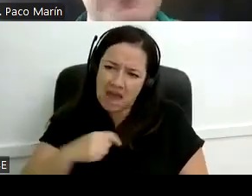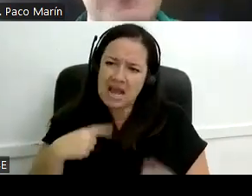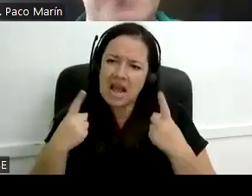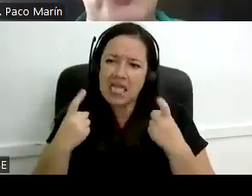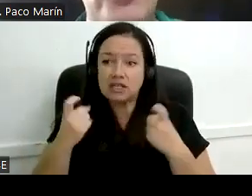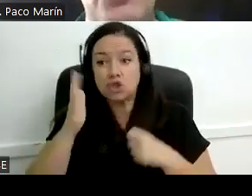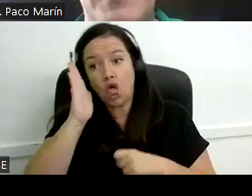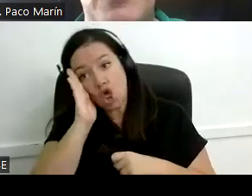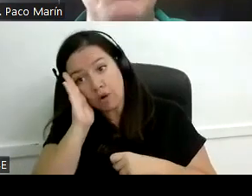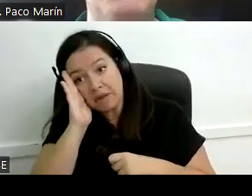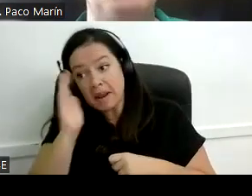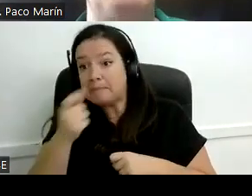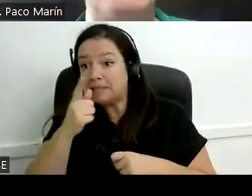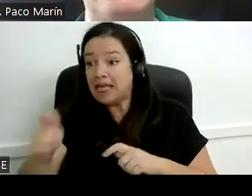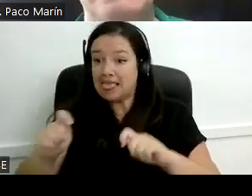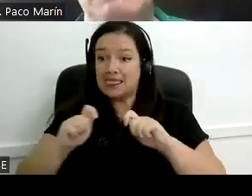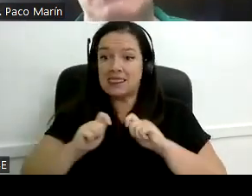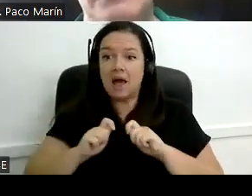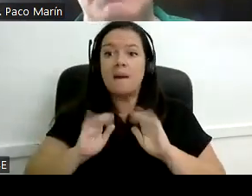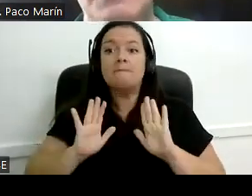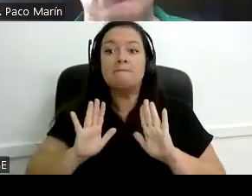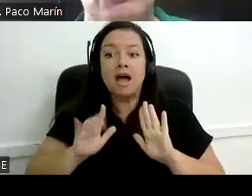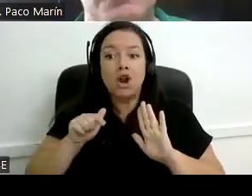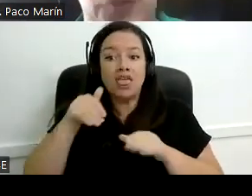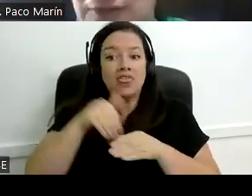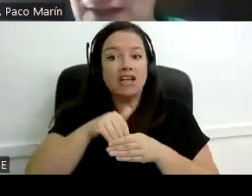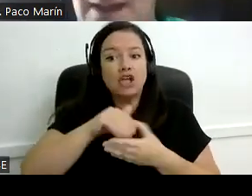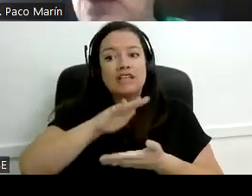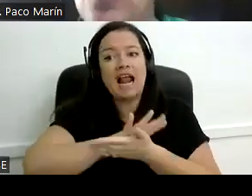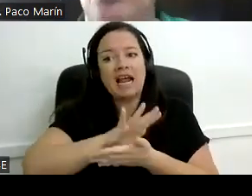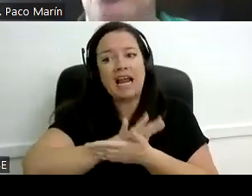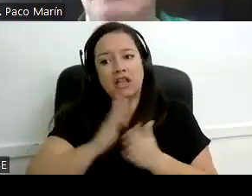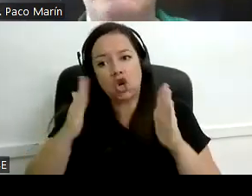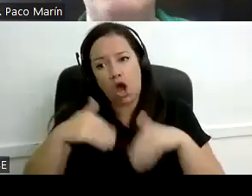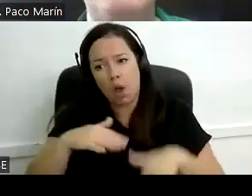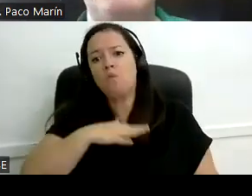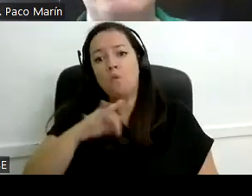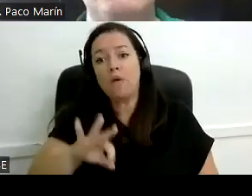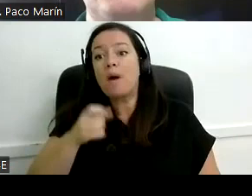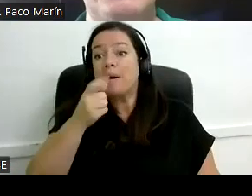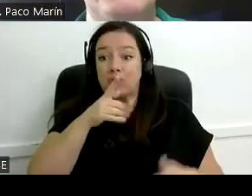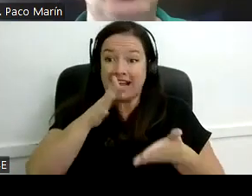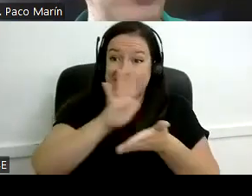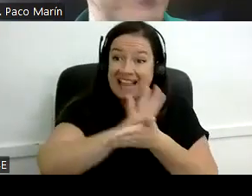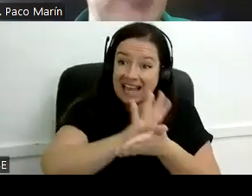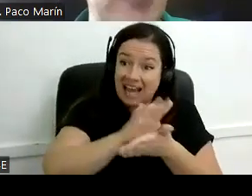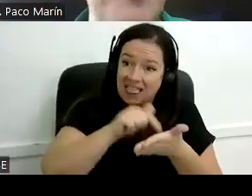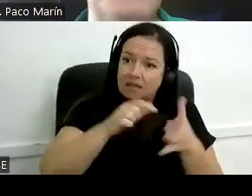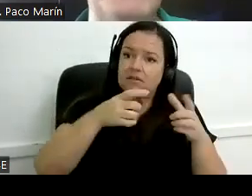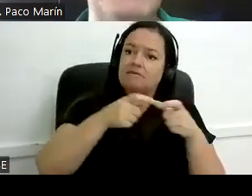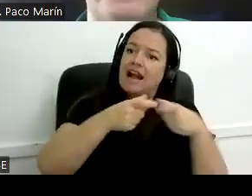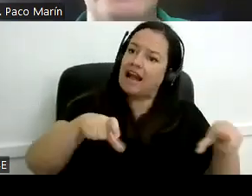Nos pueden dar algo que nos sirva para dormir, pero que no sea un tranquilizante benzodiazepínico. Eso sí que van todos con receta. Nos pueden